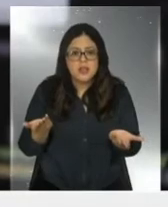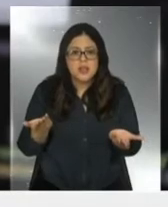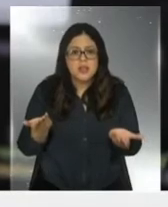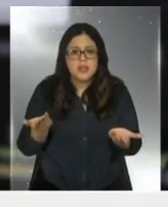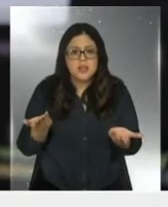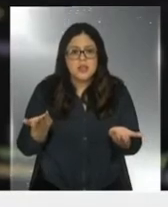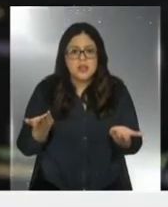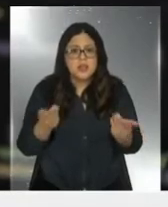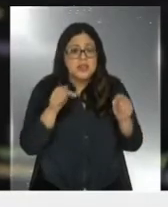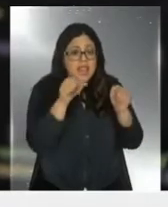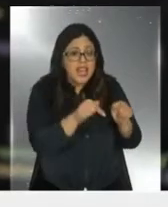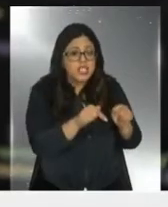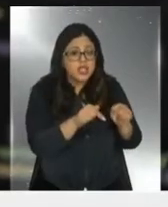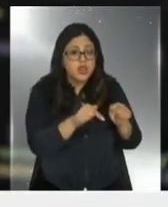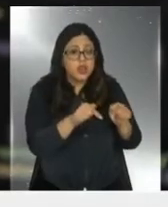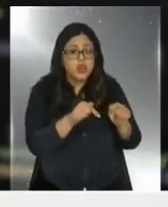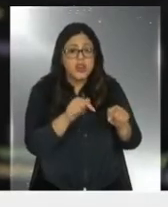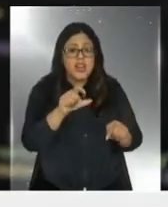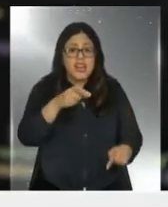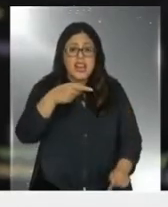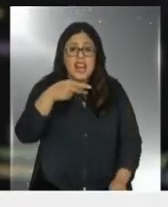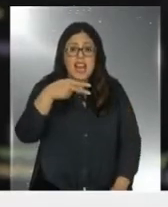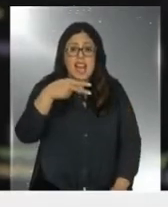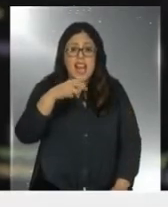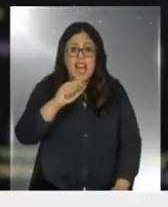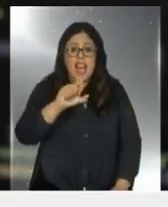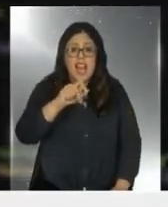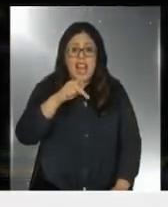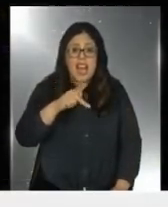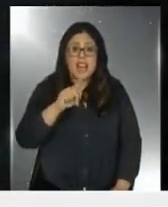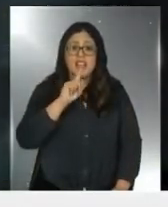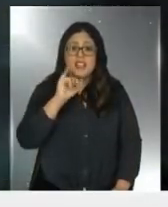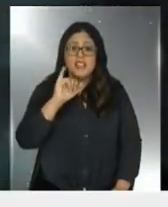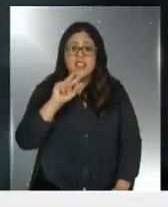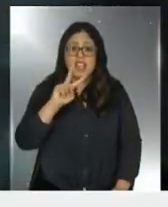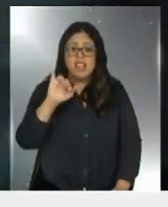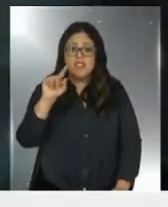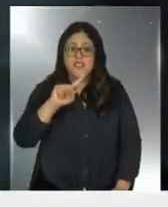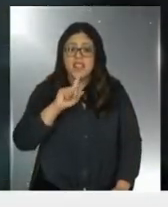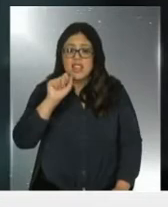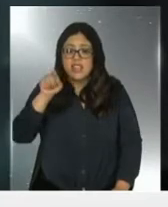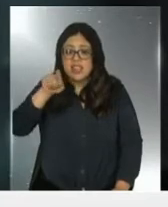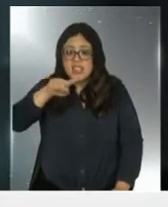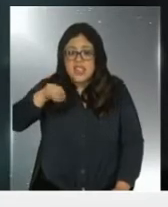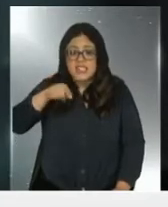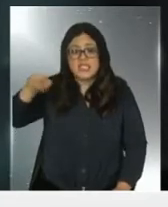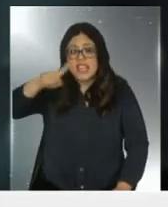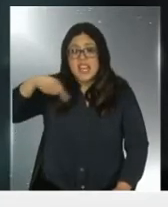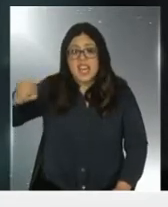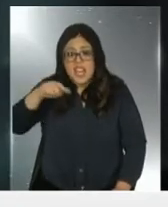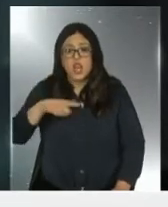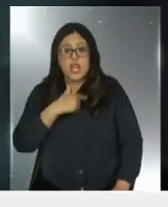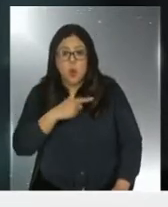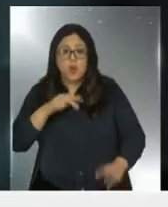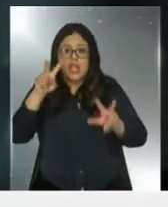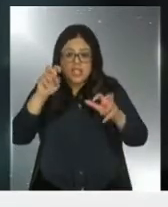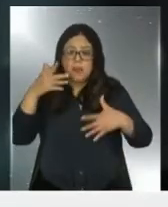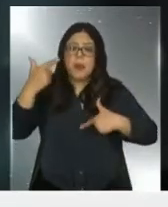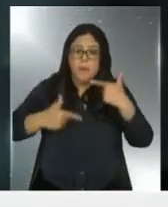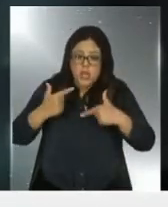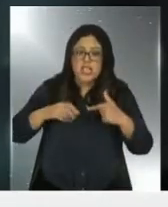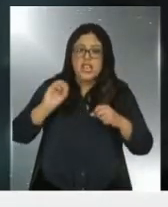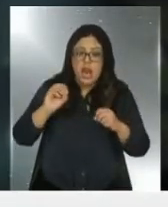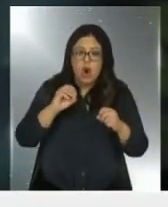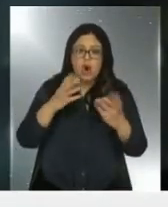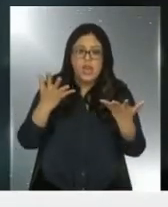Esos son activistas. Y esos generalmente son individuales, los mueven las causas políticas o causas del medio ambiente. Generalmente son grupos